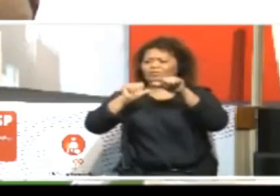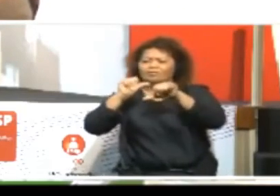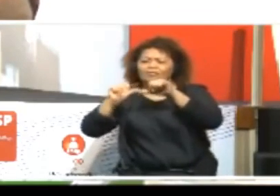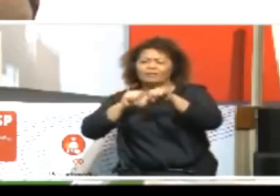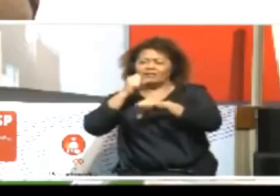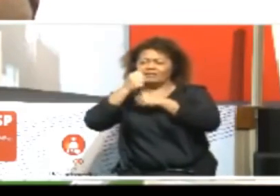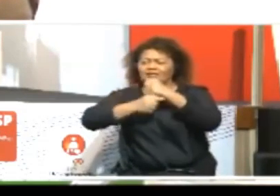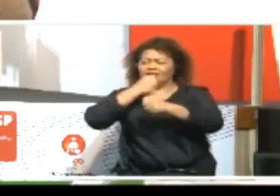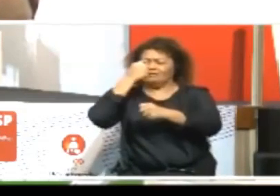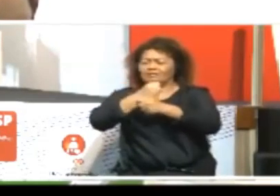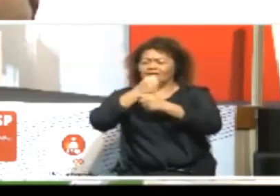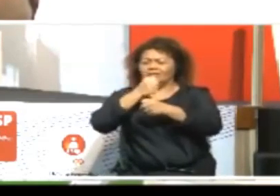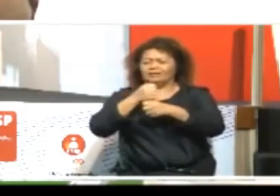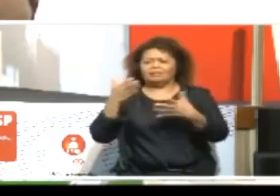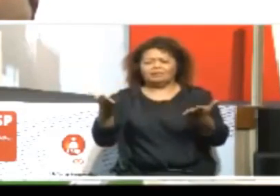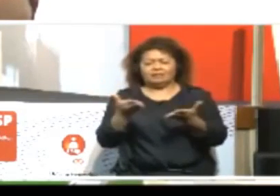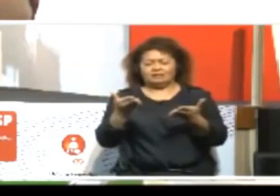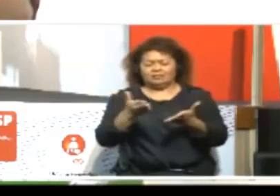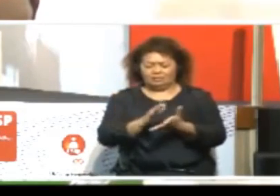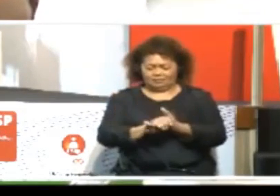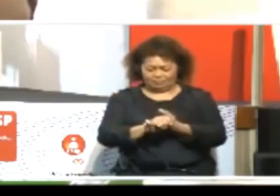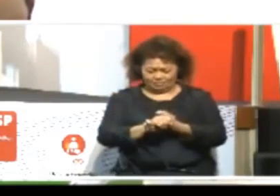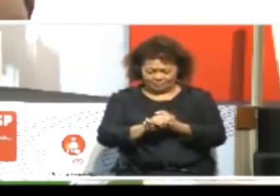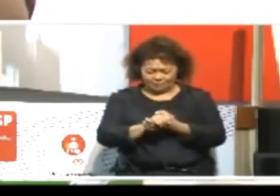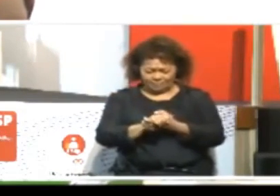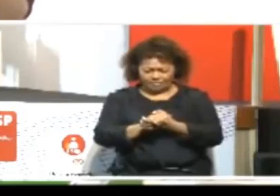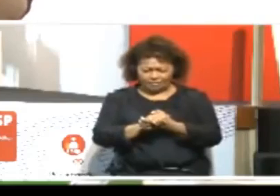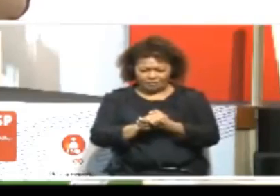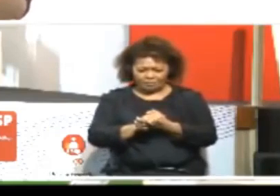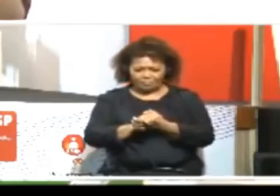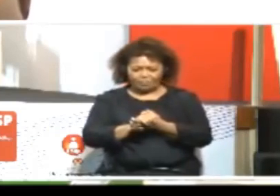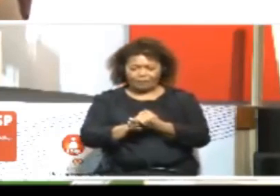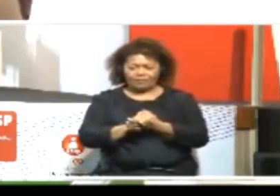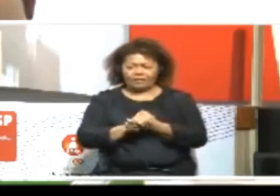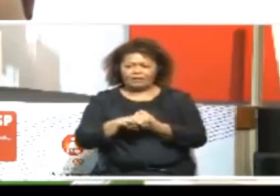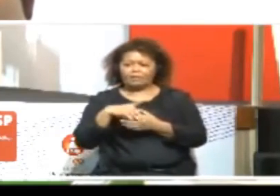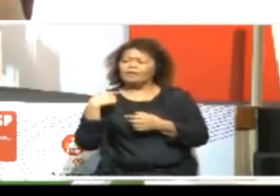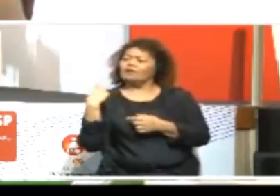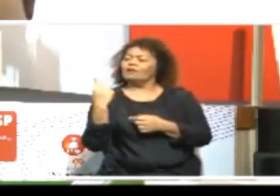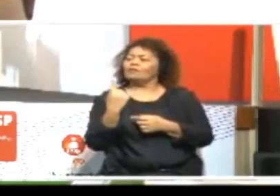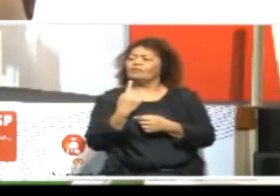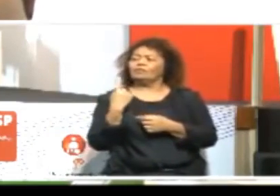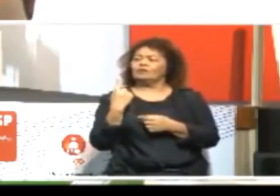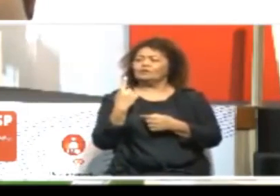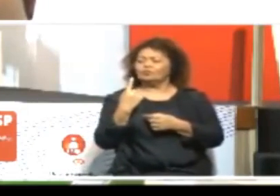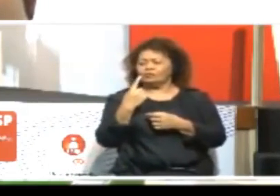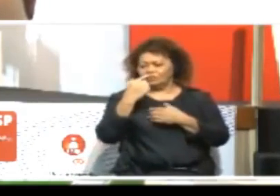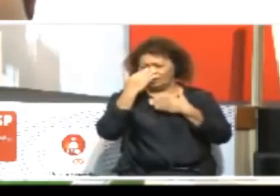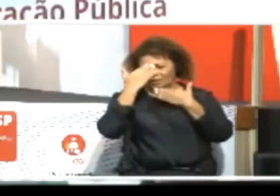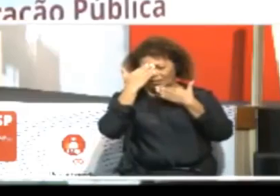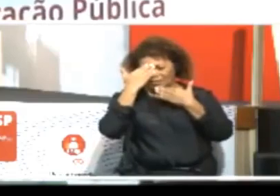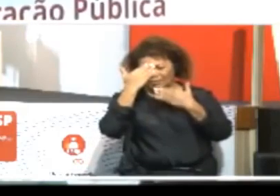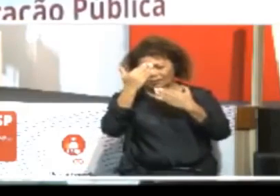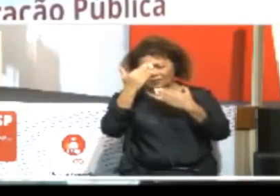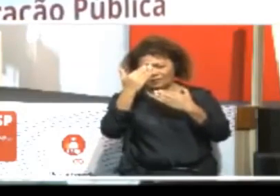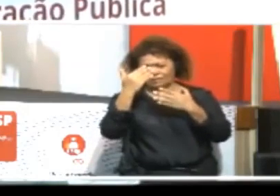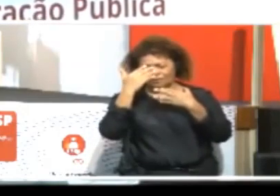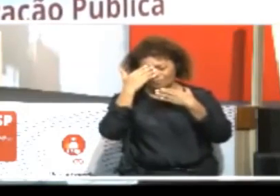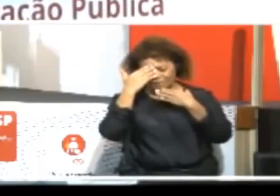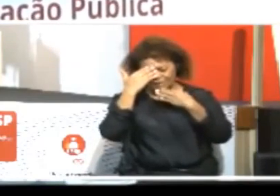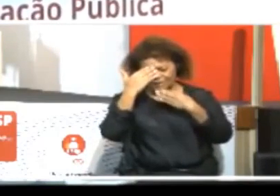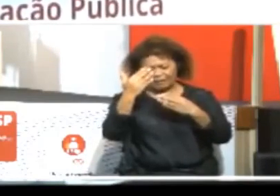se deram aqui na América Latina. Então, em nome de todos, eu lhe agradeço muito. Muito obrigado, Evelyn.